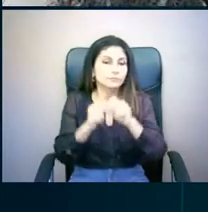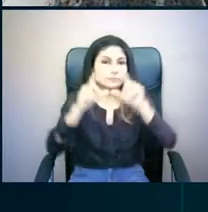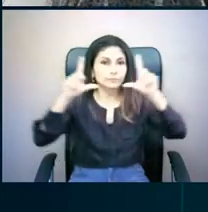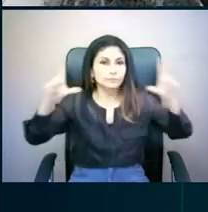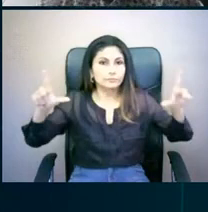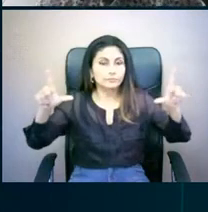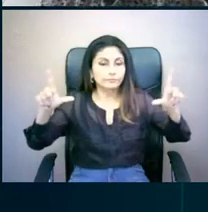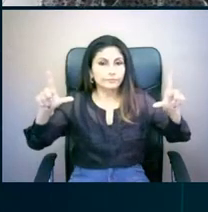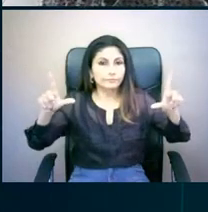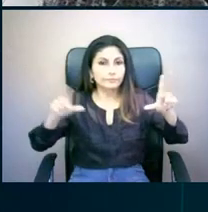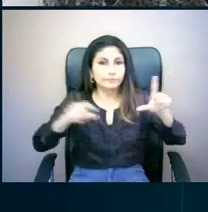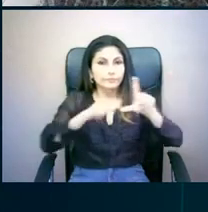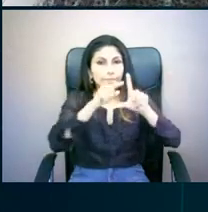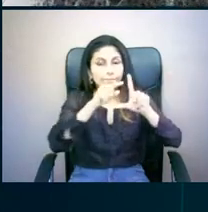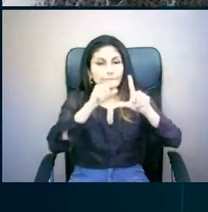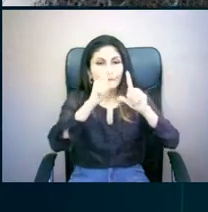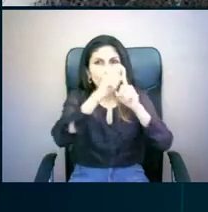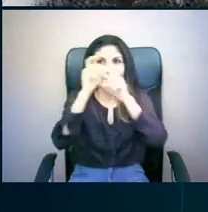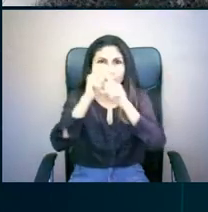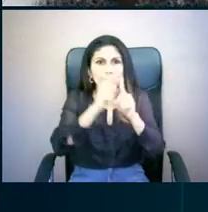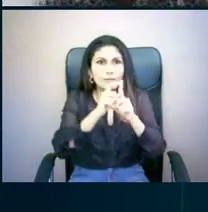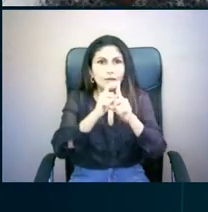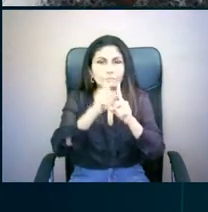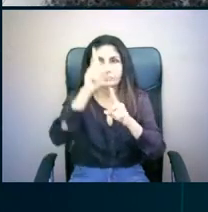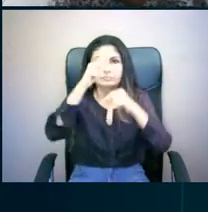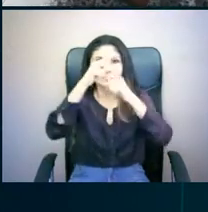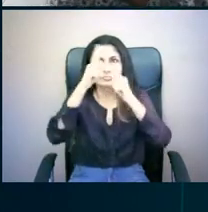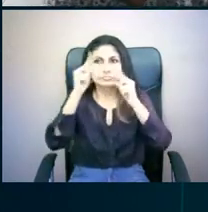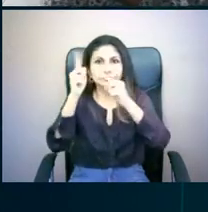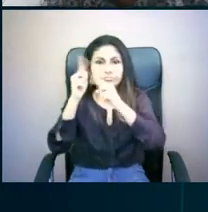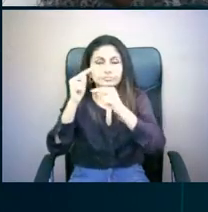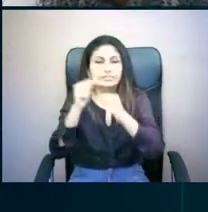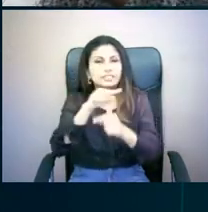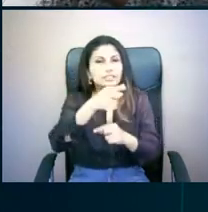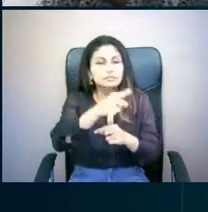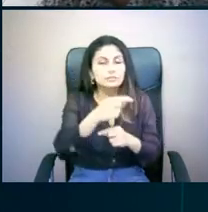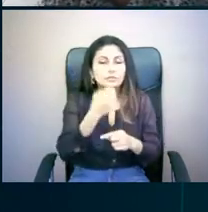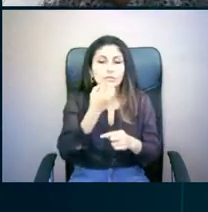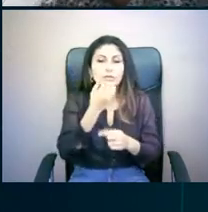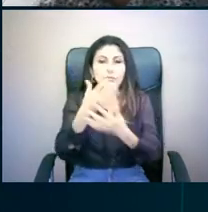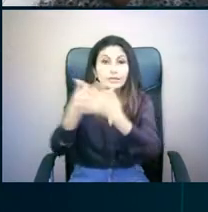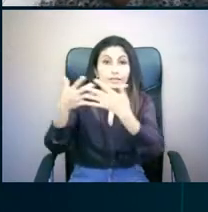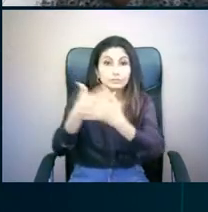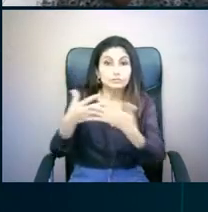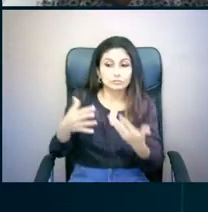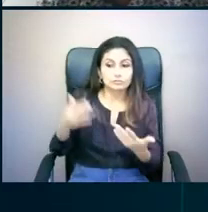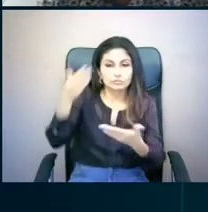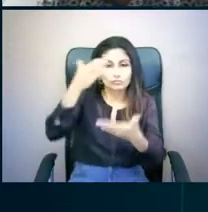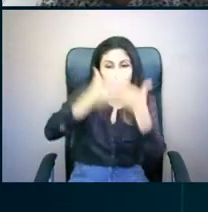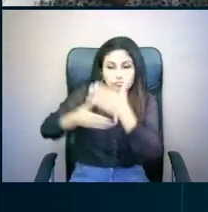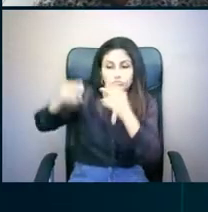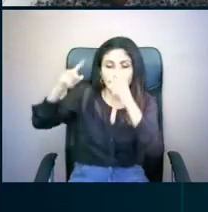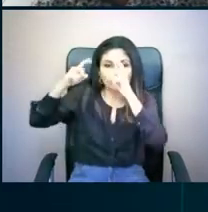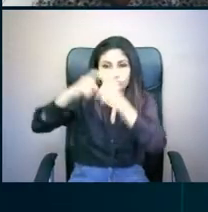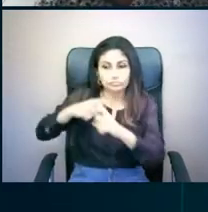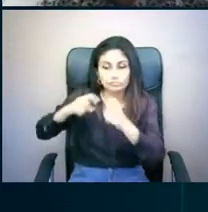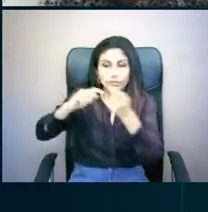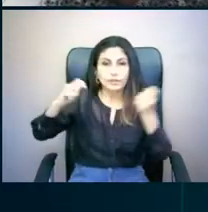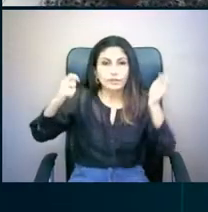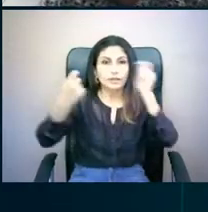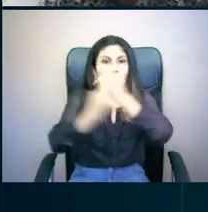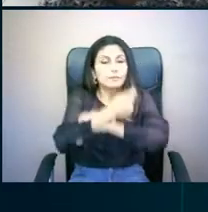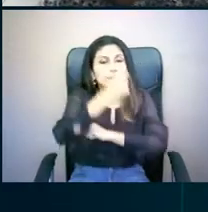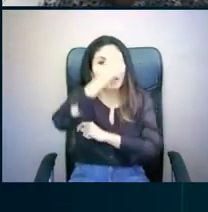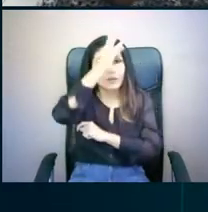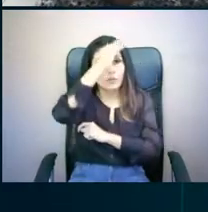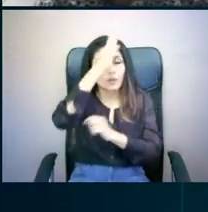tenemos. ¿Qué es esto, compañeros? No es más que la interpretación de los textos para poderlos, digamos, transformar en un lenguaje